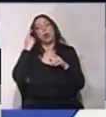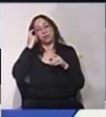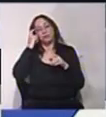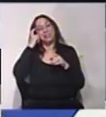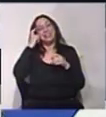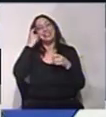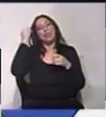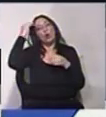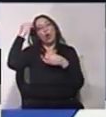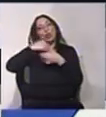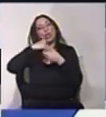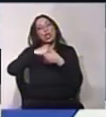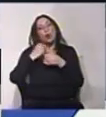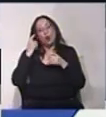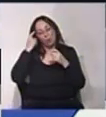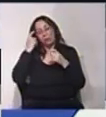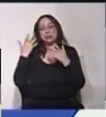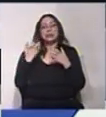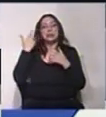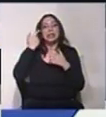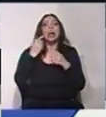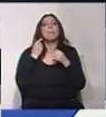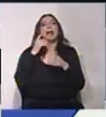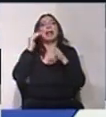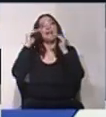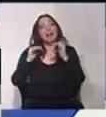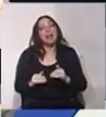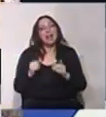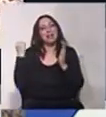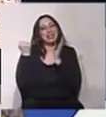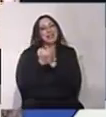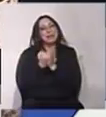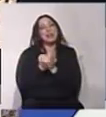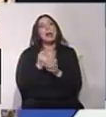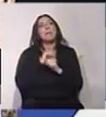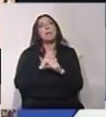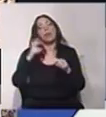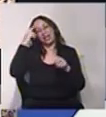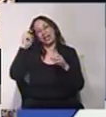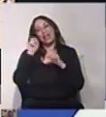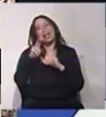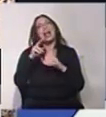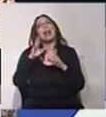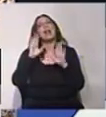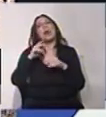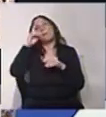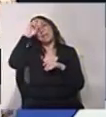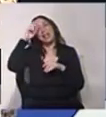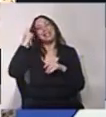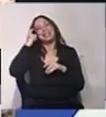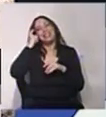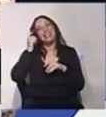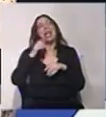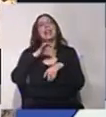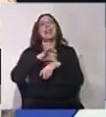ser muy importantes para bajar el nivel de estigmatización en relación a poder internarlo en un hospital psiquiátrico, ¿no? Que es más